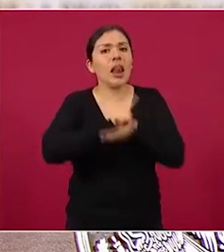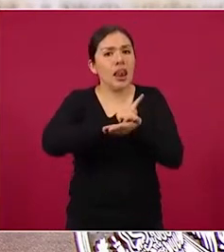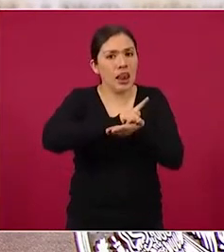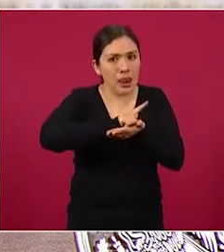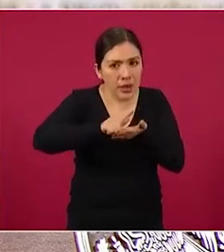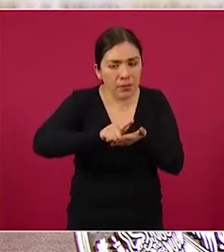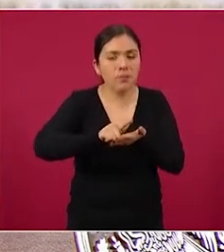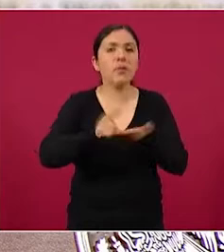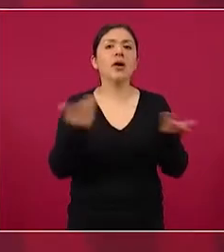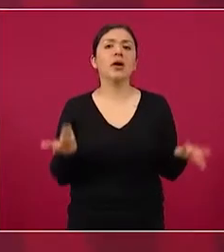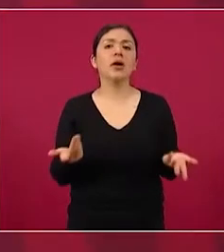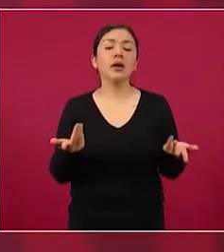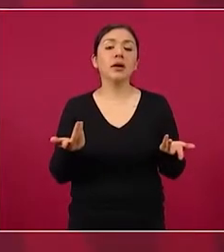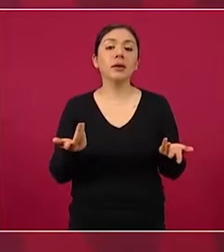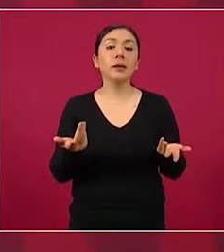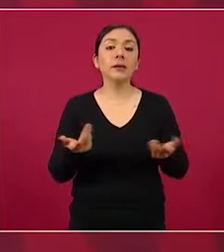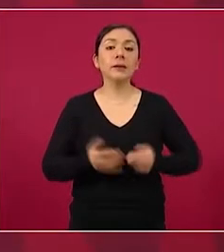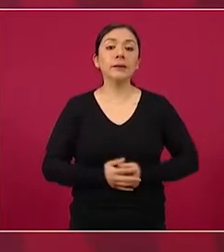limpias